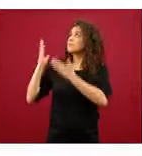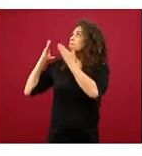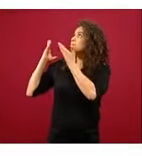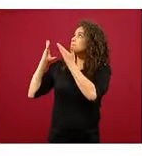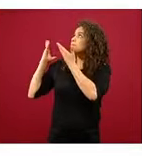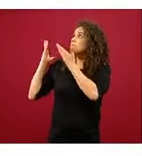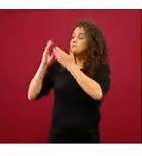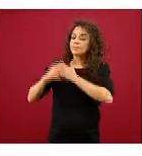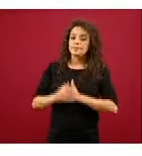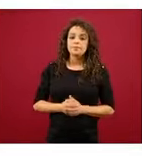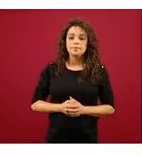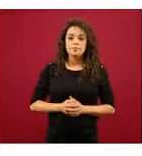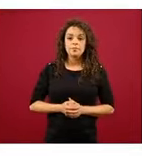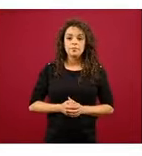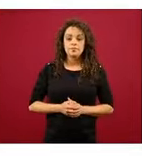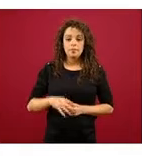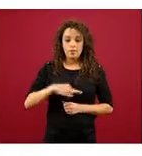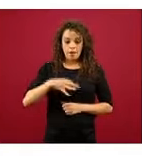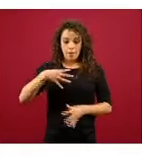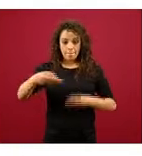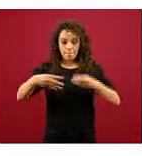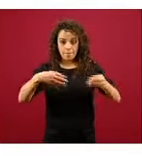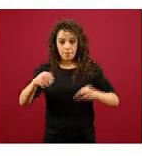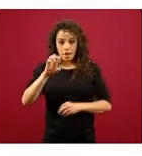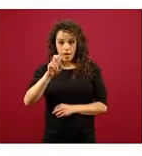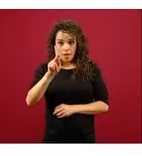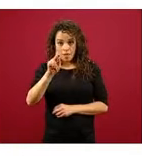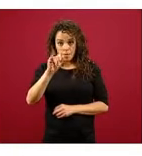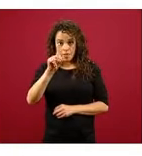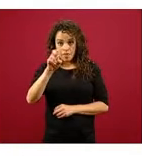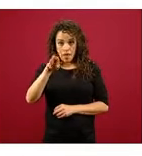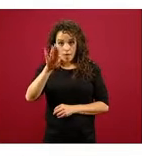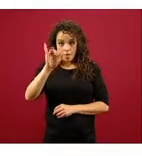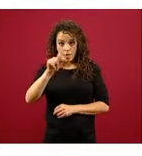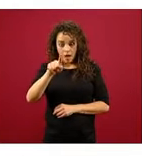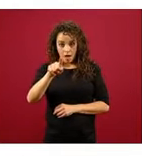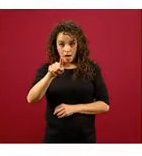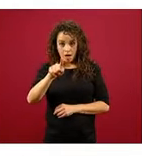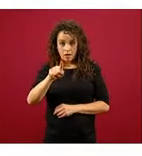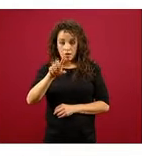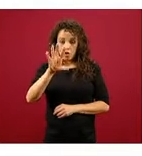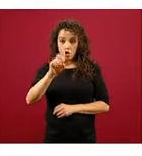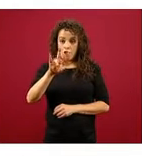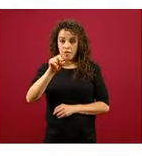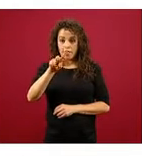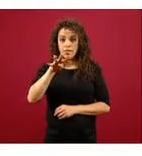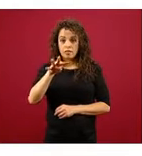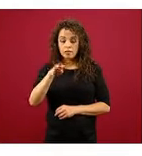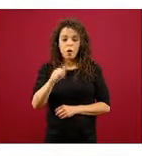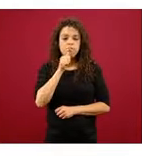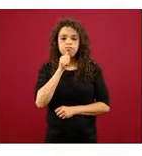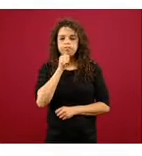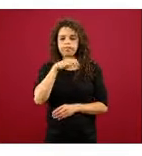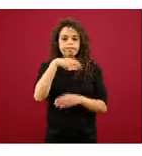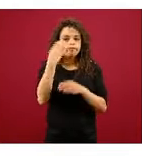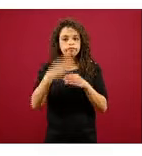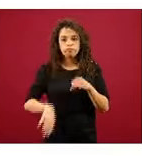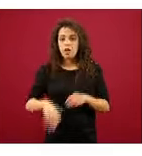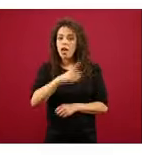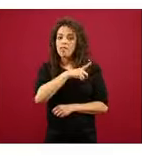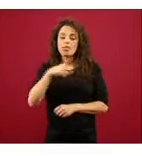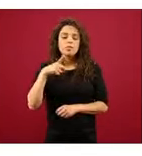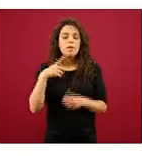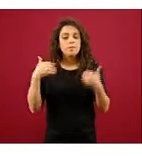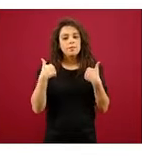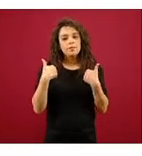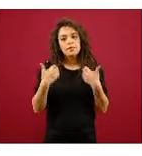en México no ha terminado. Esto es importante que a todos y todas nos quede muy claro. La epidemia aún no termina y como